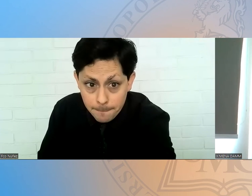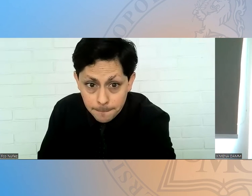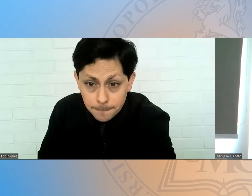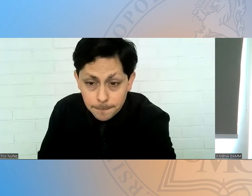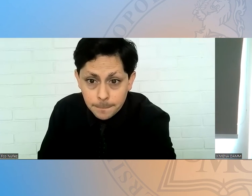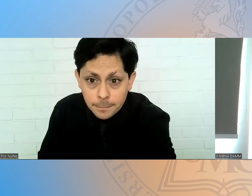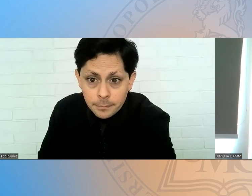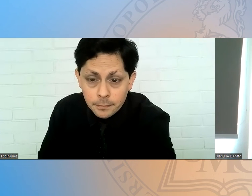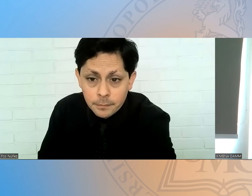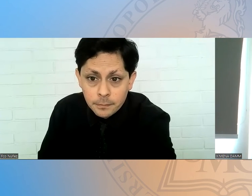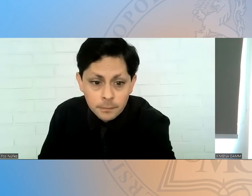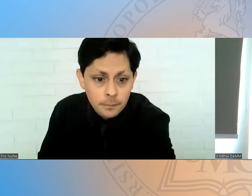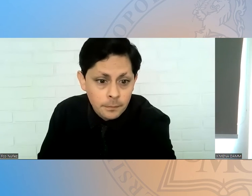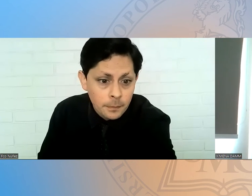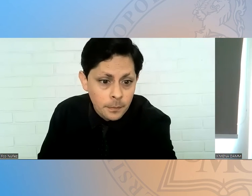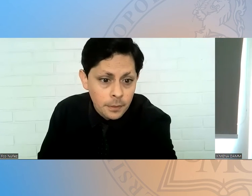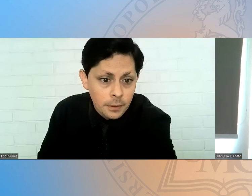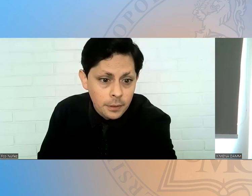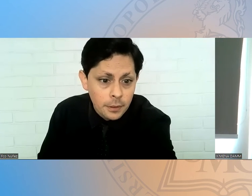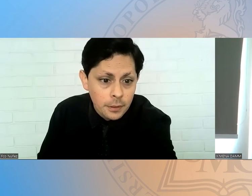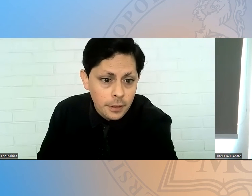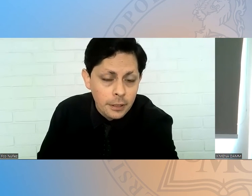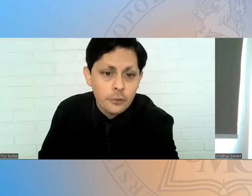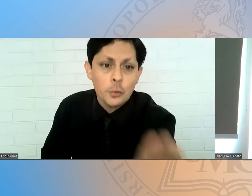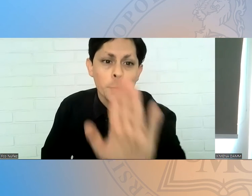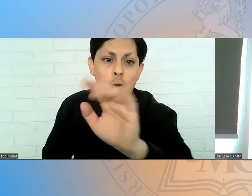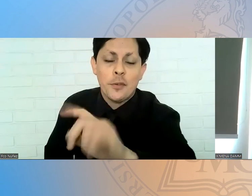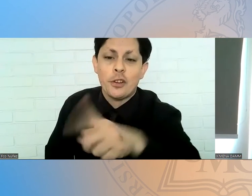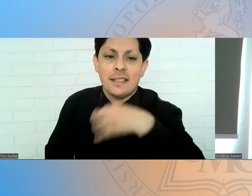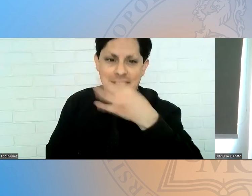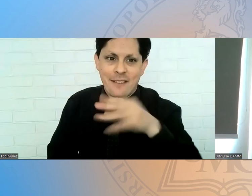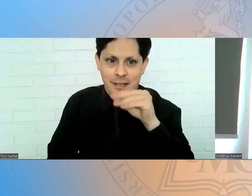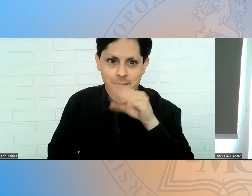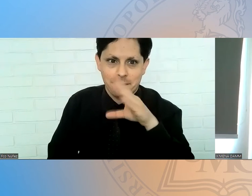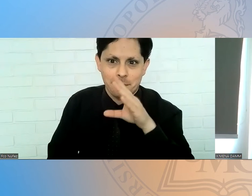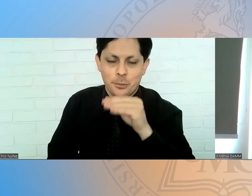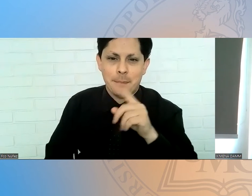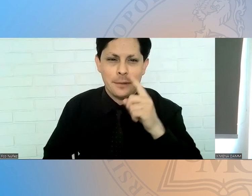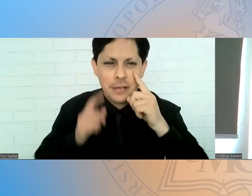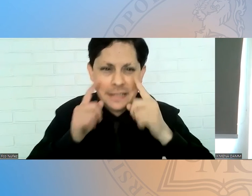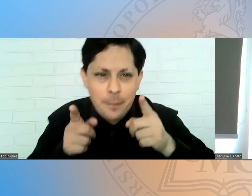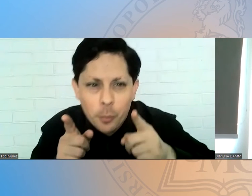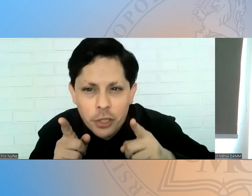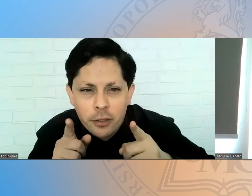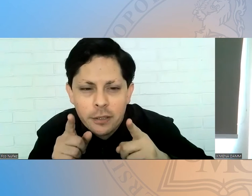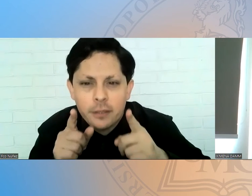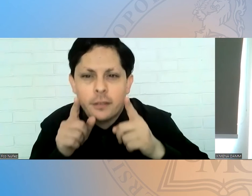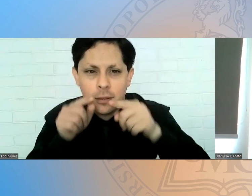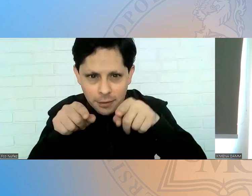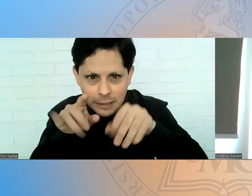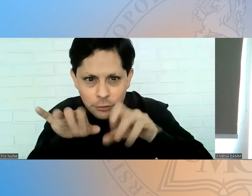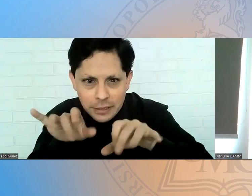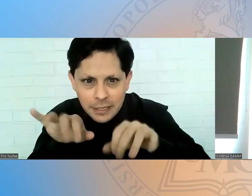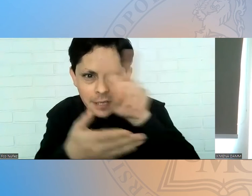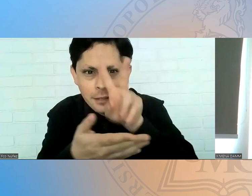a cabo las preguntas, ¿no es cierto? Yo prefiero que se hable, porque tengo que acercarme al computador.